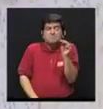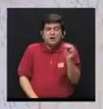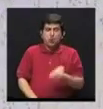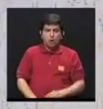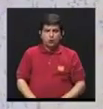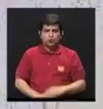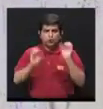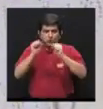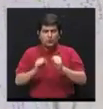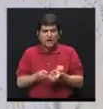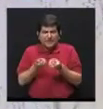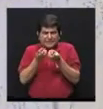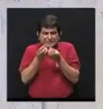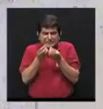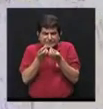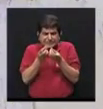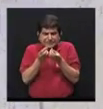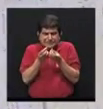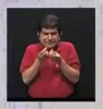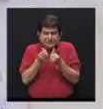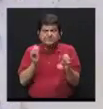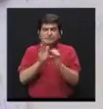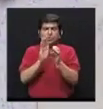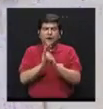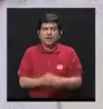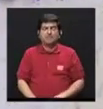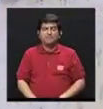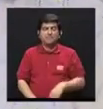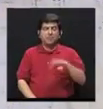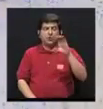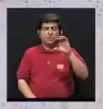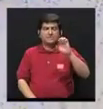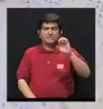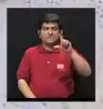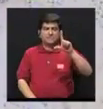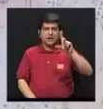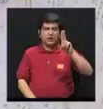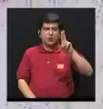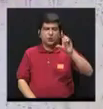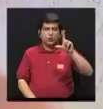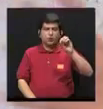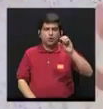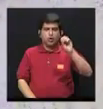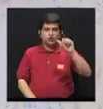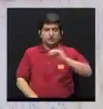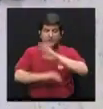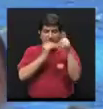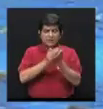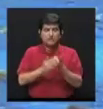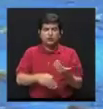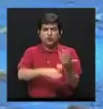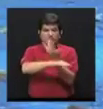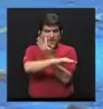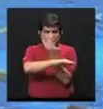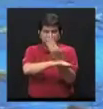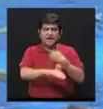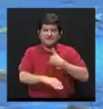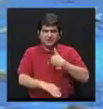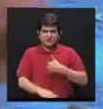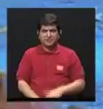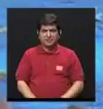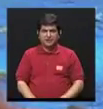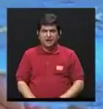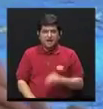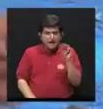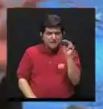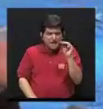degradar, por ejemplo, celulosa. Y la celulosa está presente en toda la materia vegetal. Si de esos tanques... El microbio